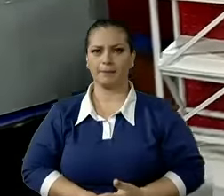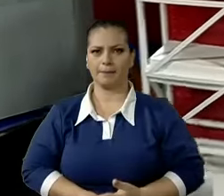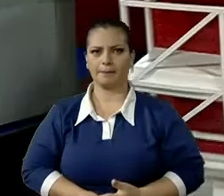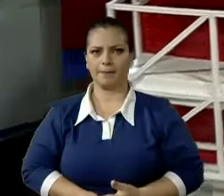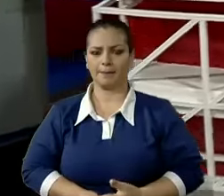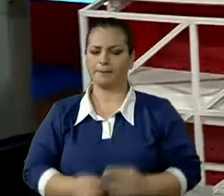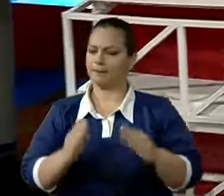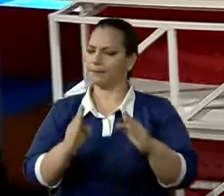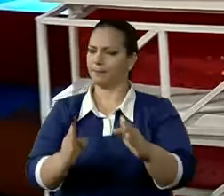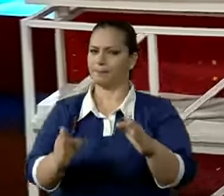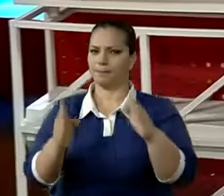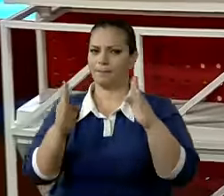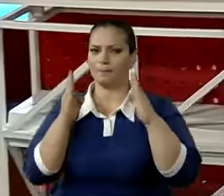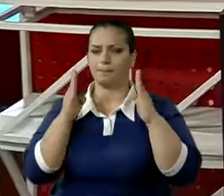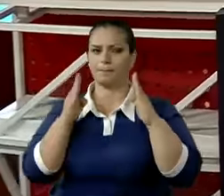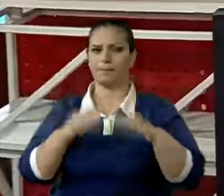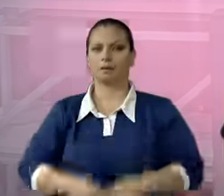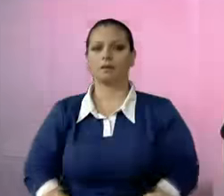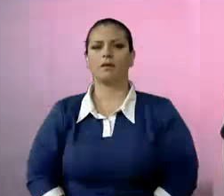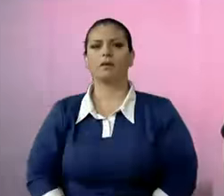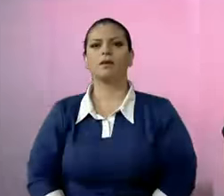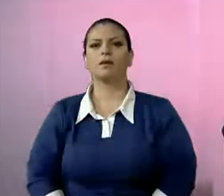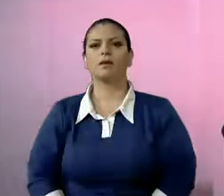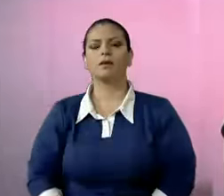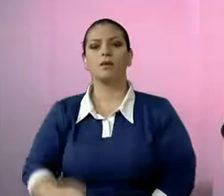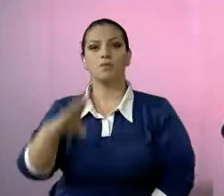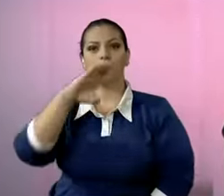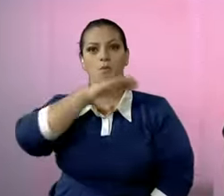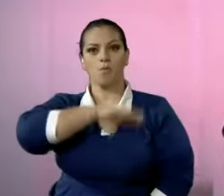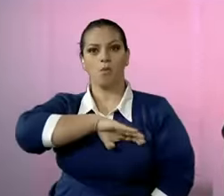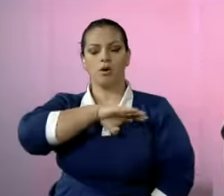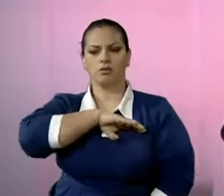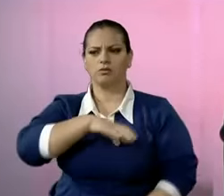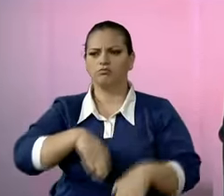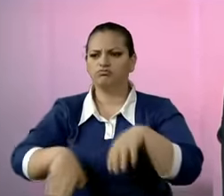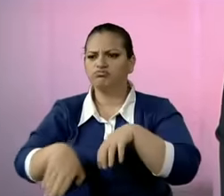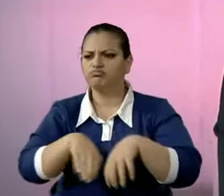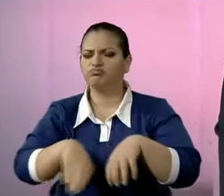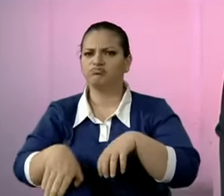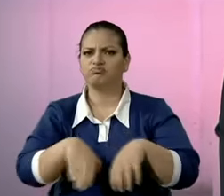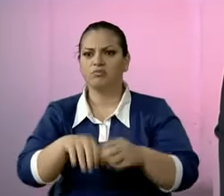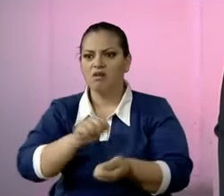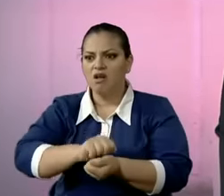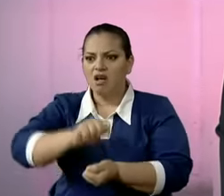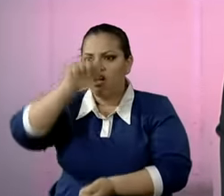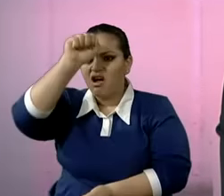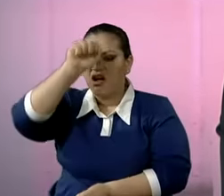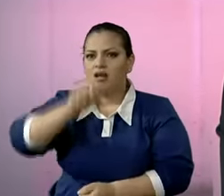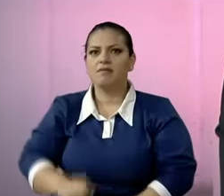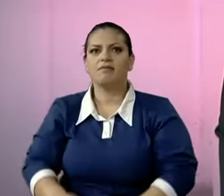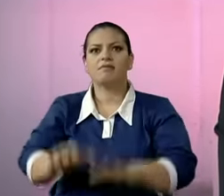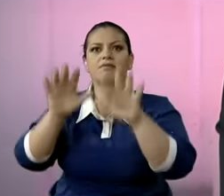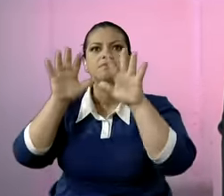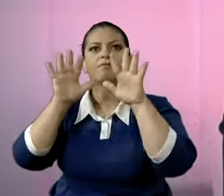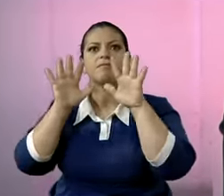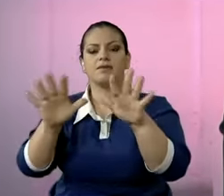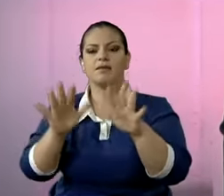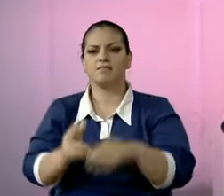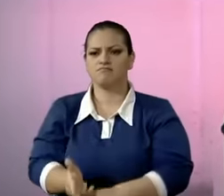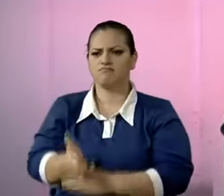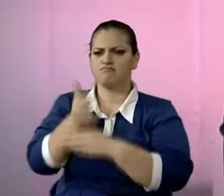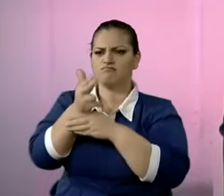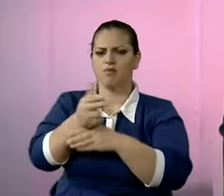Presten atención a esta noticia. 10 armas de fuego de fabricación artesanal fueron halladas dentro de un saco en el exterior